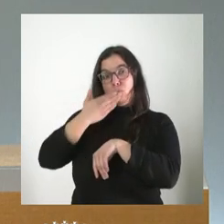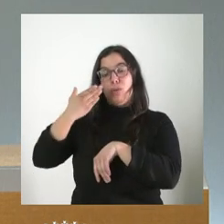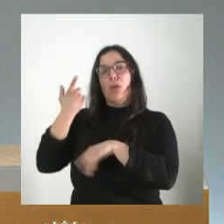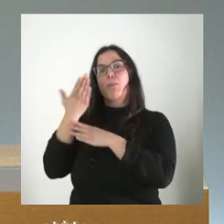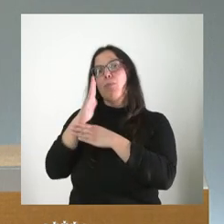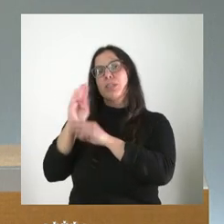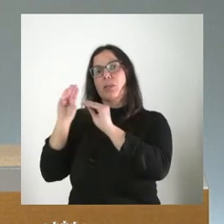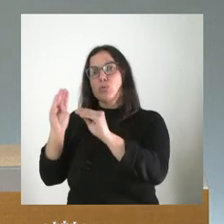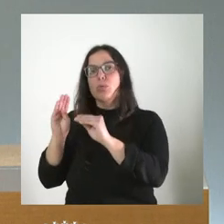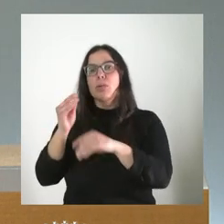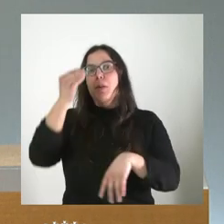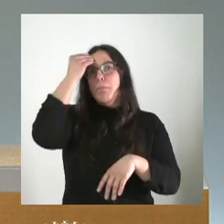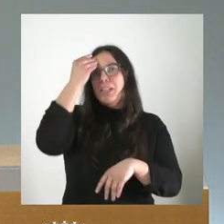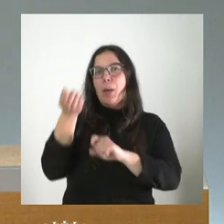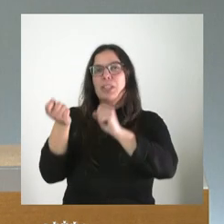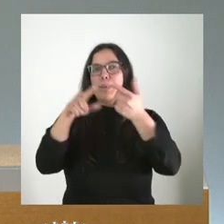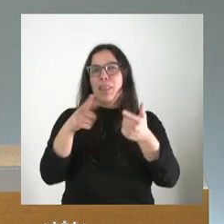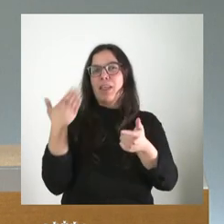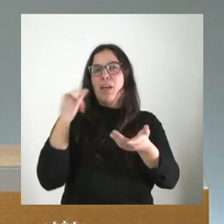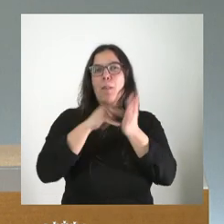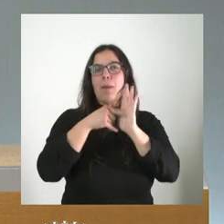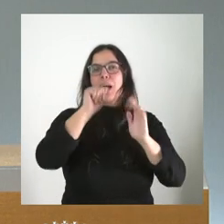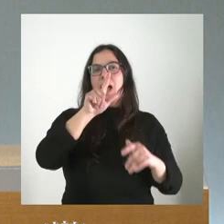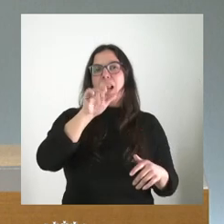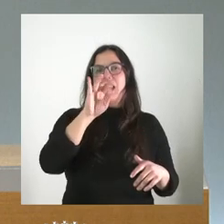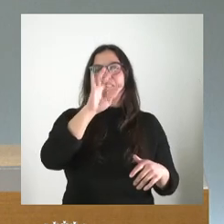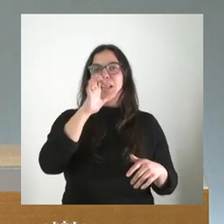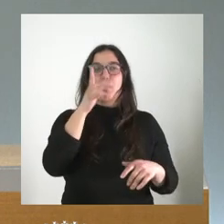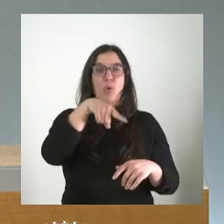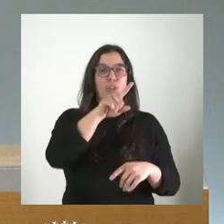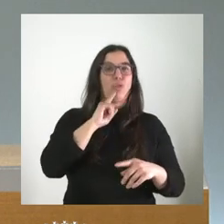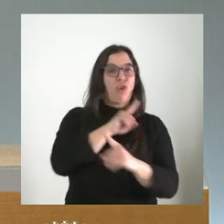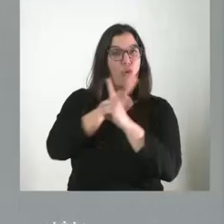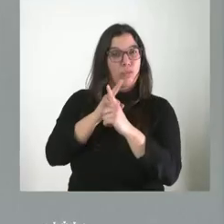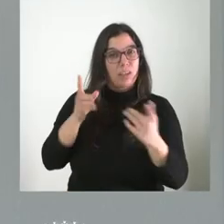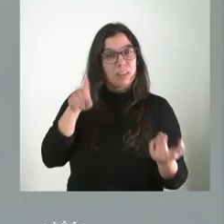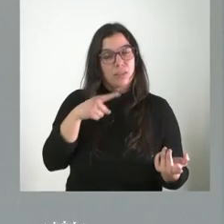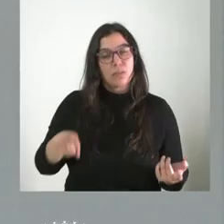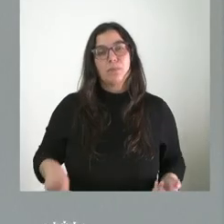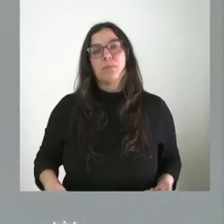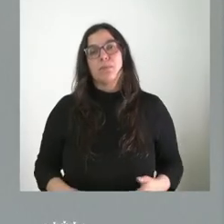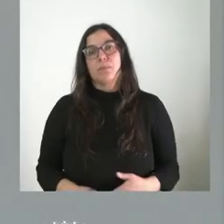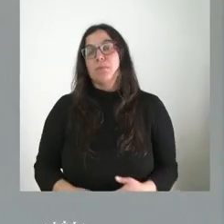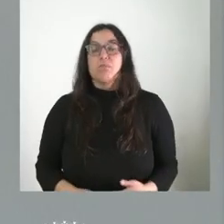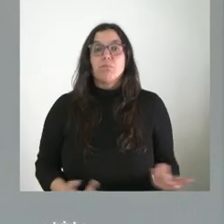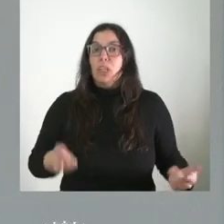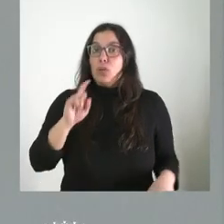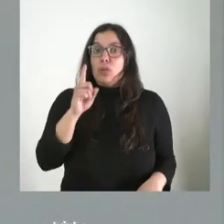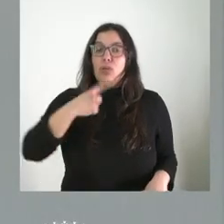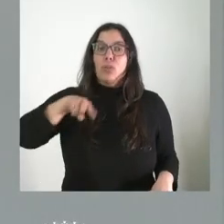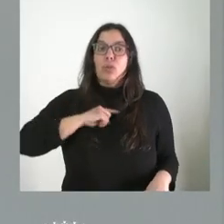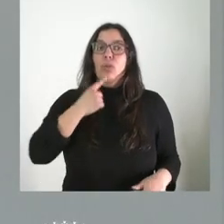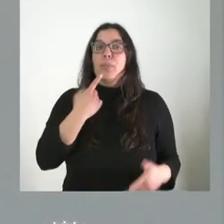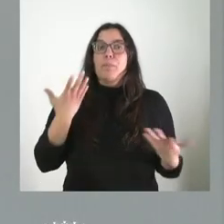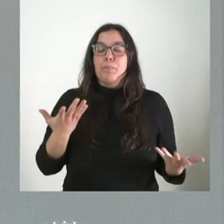son como el anteriormente conocido como plan aliste y por eso se rechazan gracias no nosotros lo que decimos